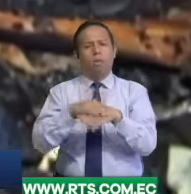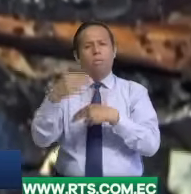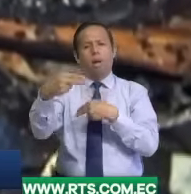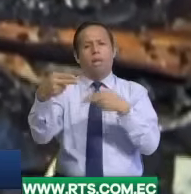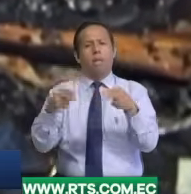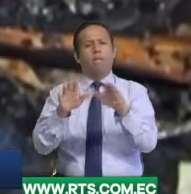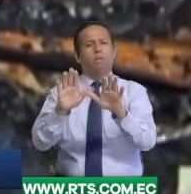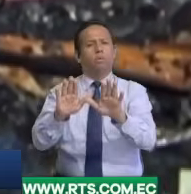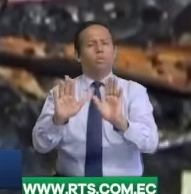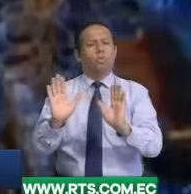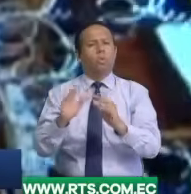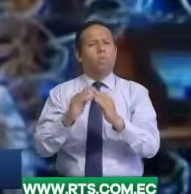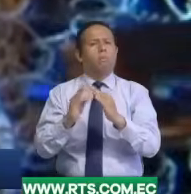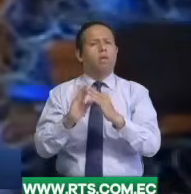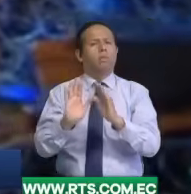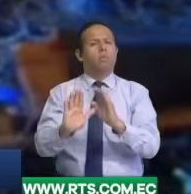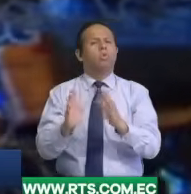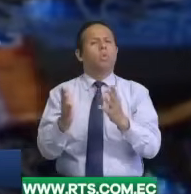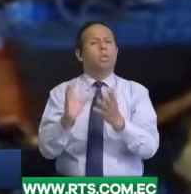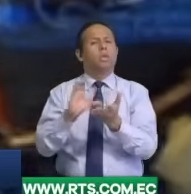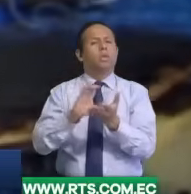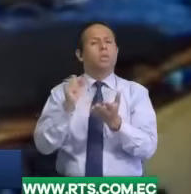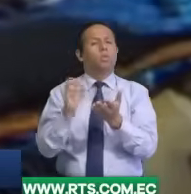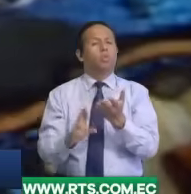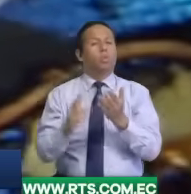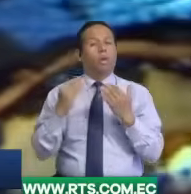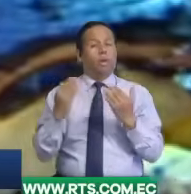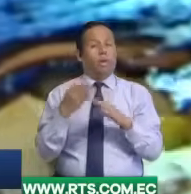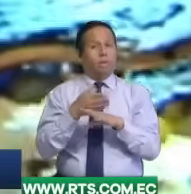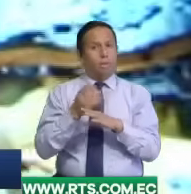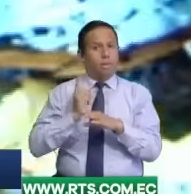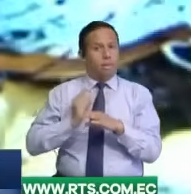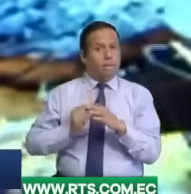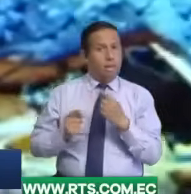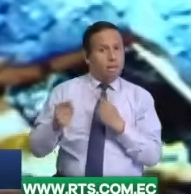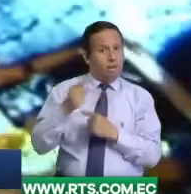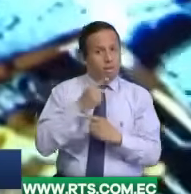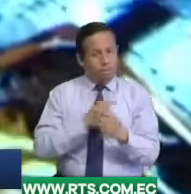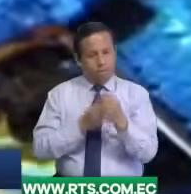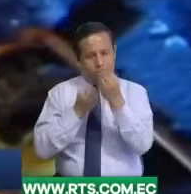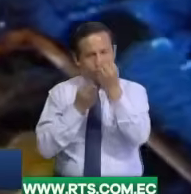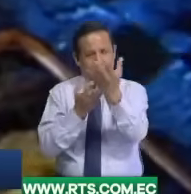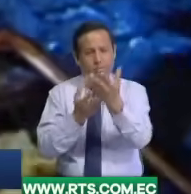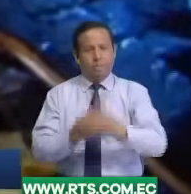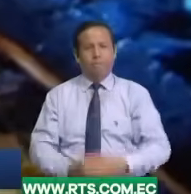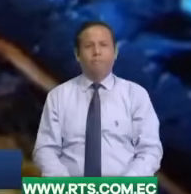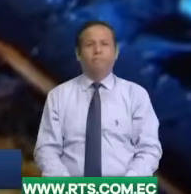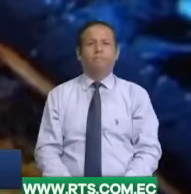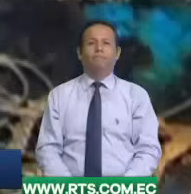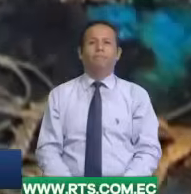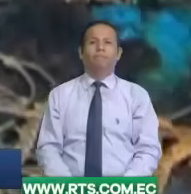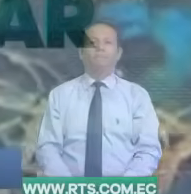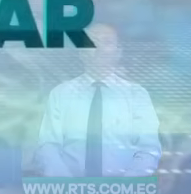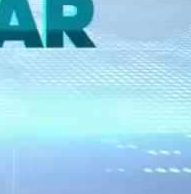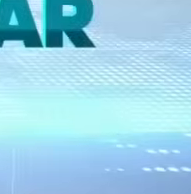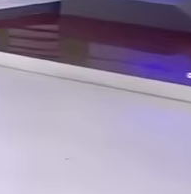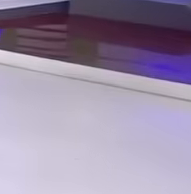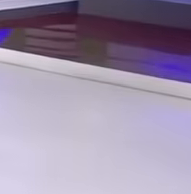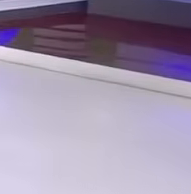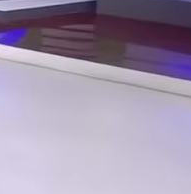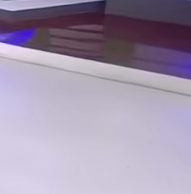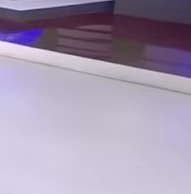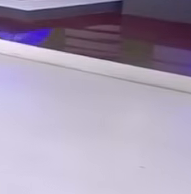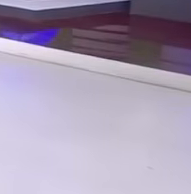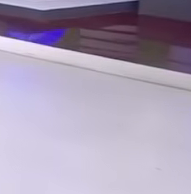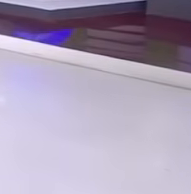habitación de una vivienda en el centro sur de Guayaquil. Los detalles de esto y mucho más enseguida. Quédese con nosotros.